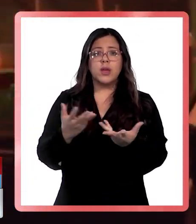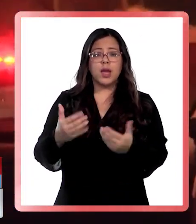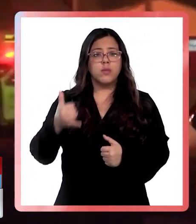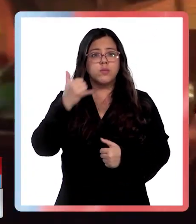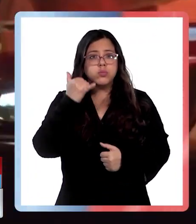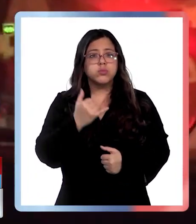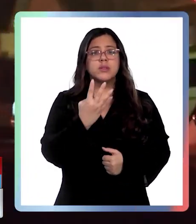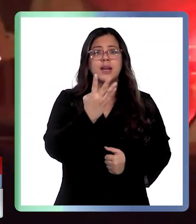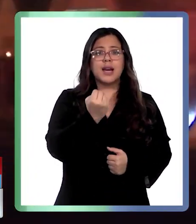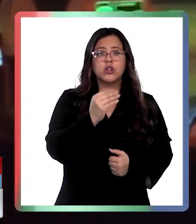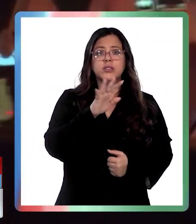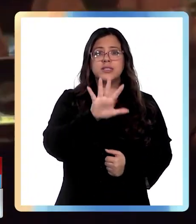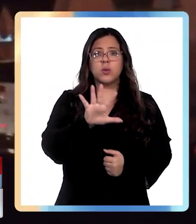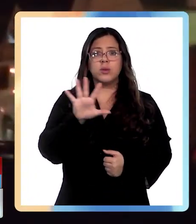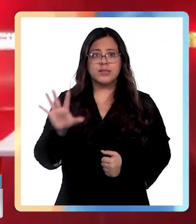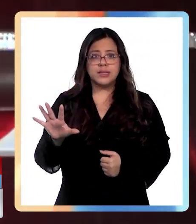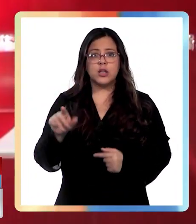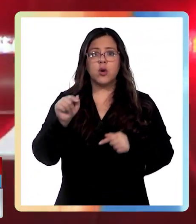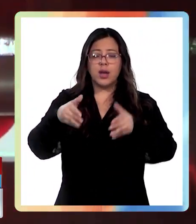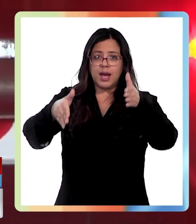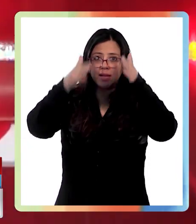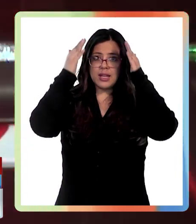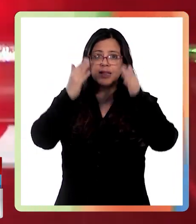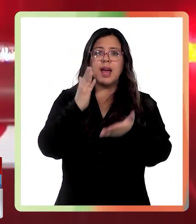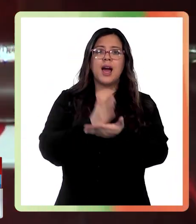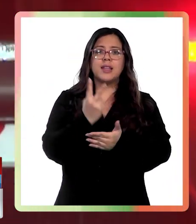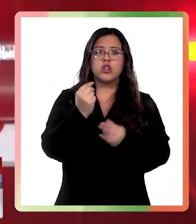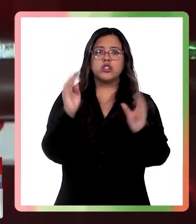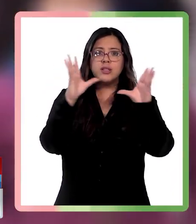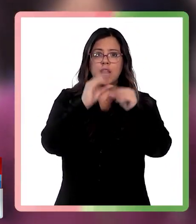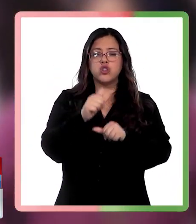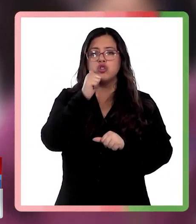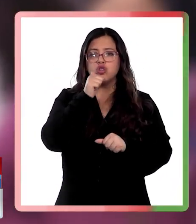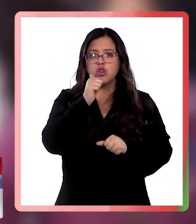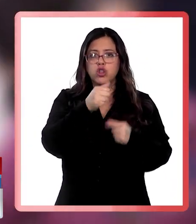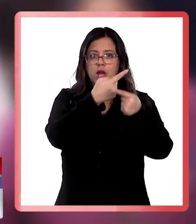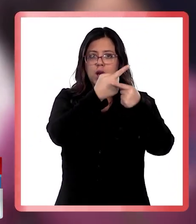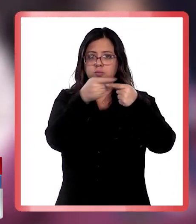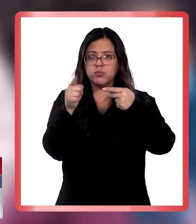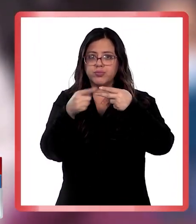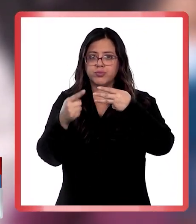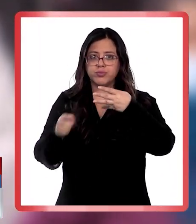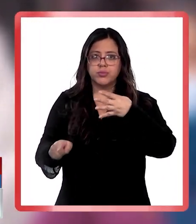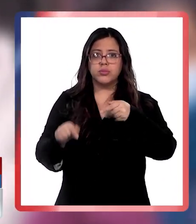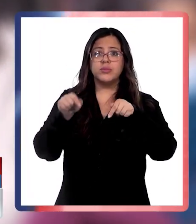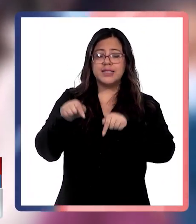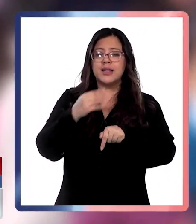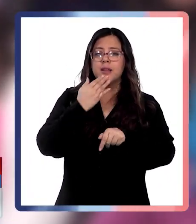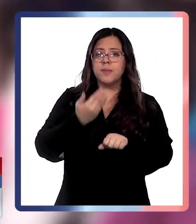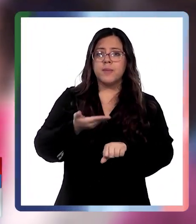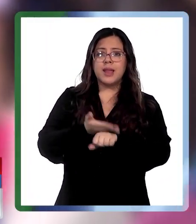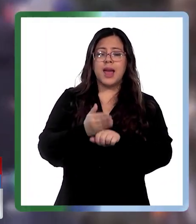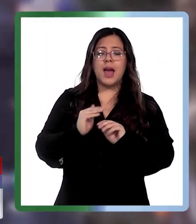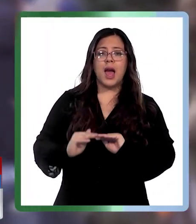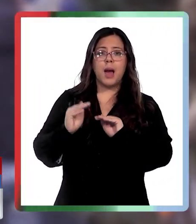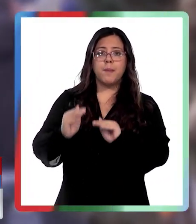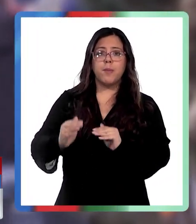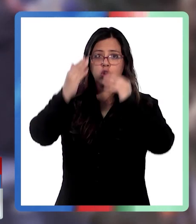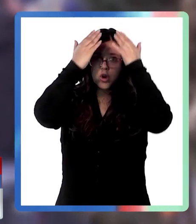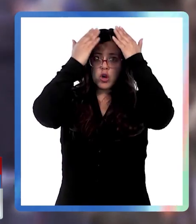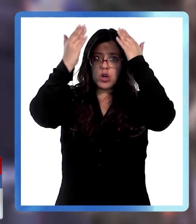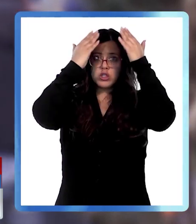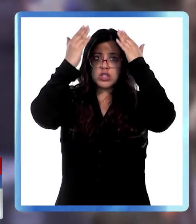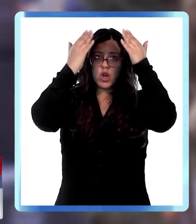respecto, puede comunicarse al teléfono 1455, que atiende hasta las 0 horas todos los días de la semana. Asimismo, para solicitar